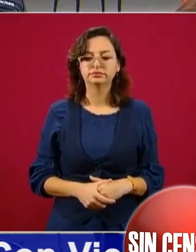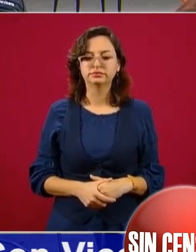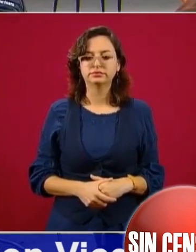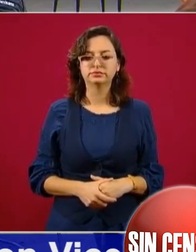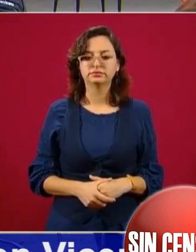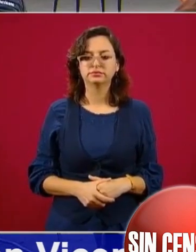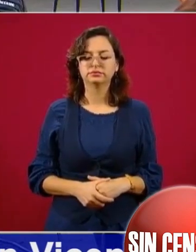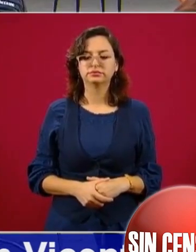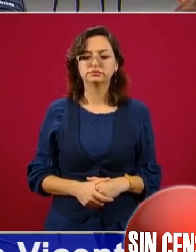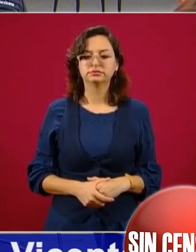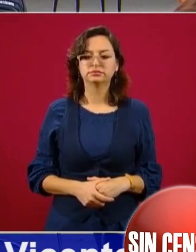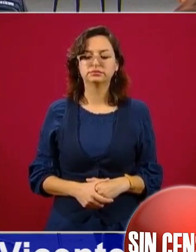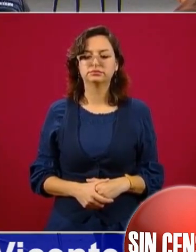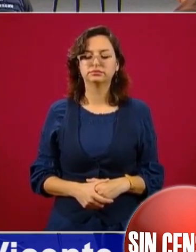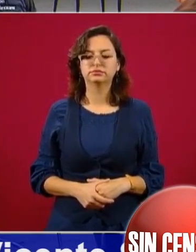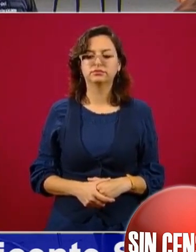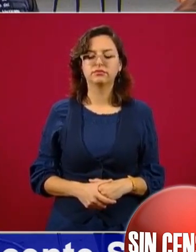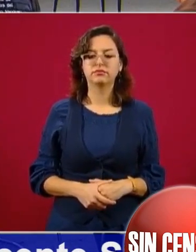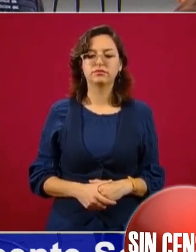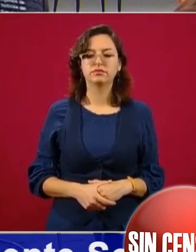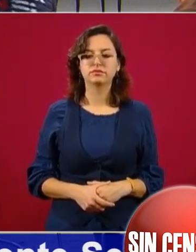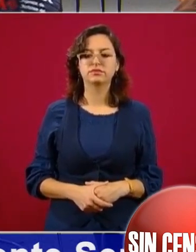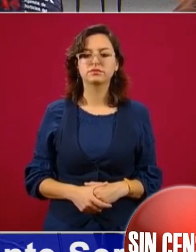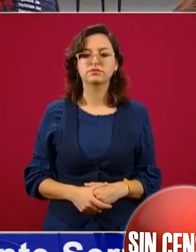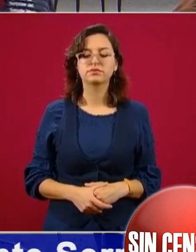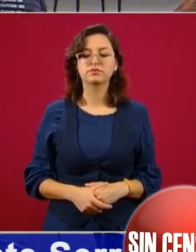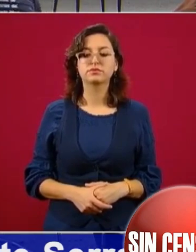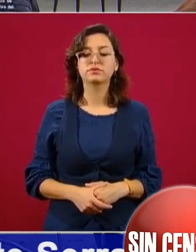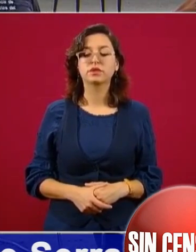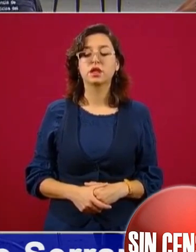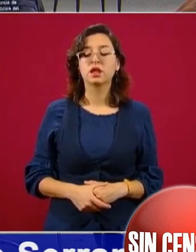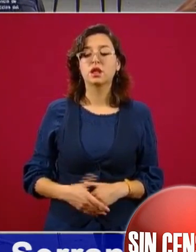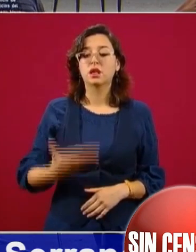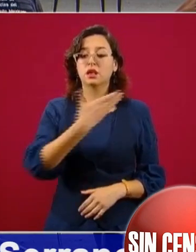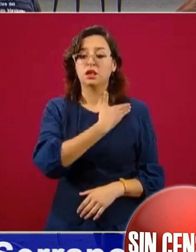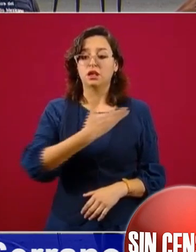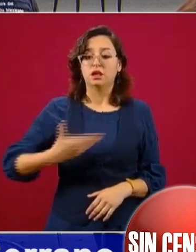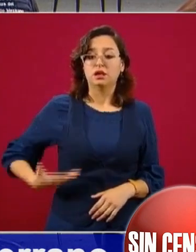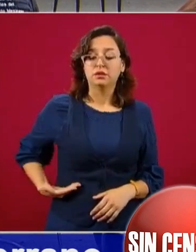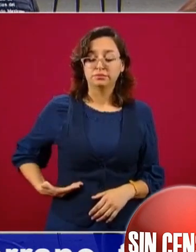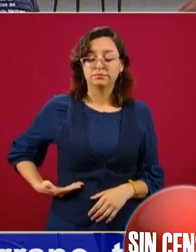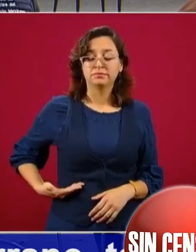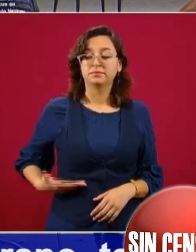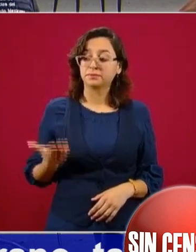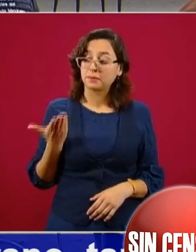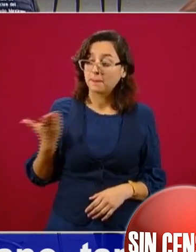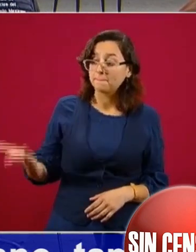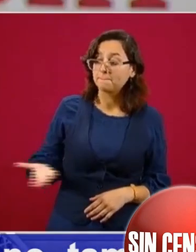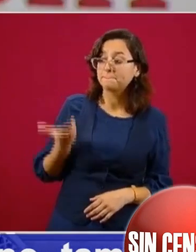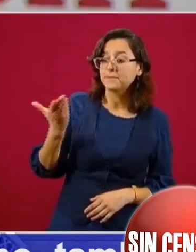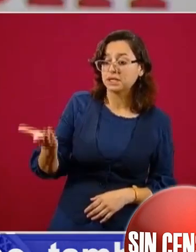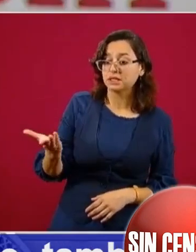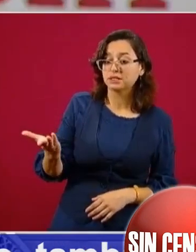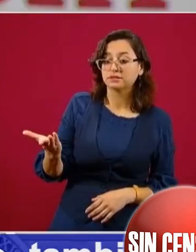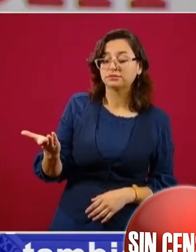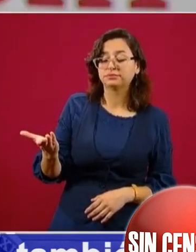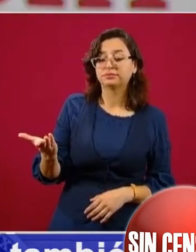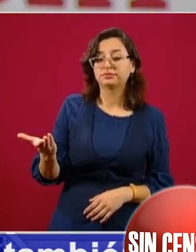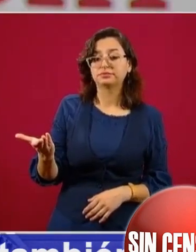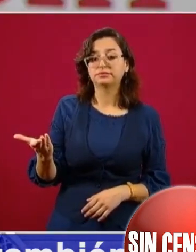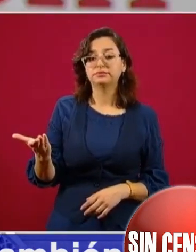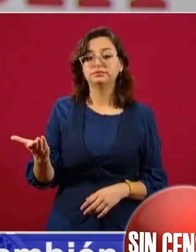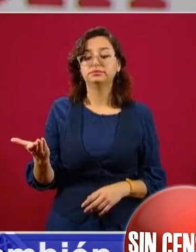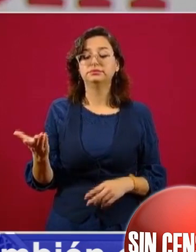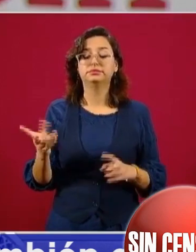El señor presidente desde un principio nos pidió ser muy responsables con todo el tema del